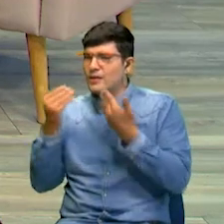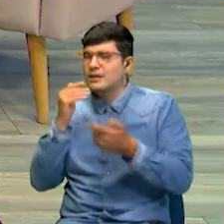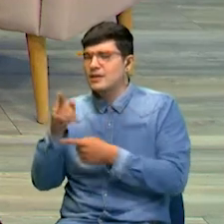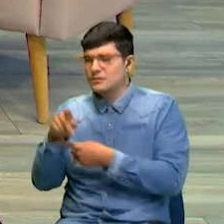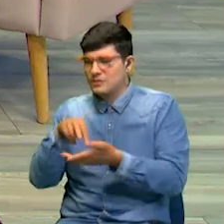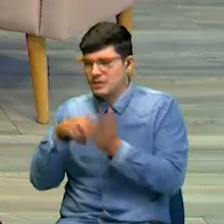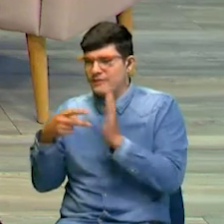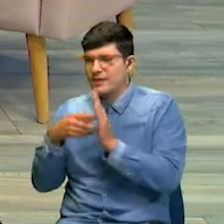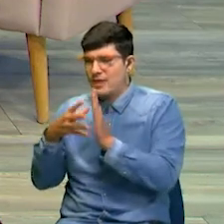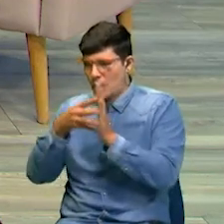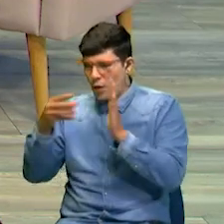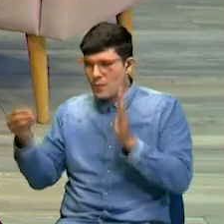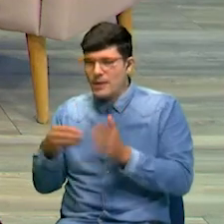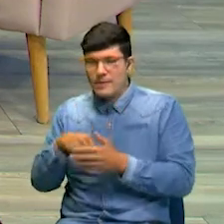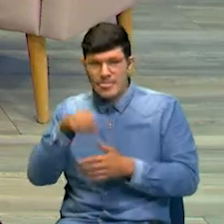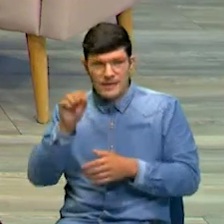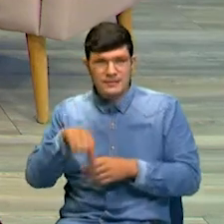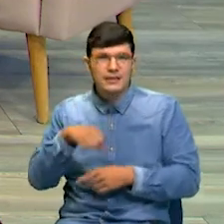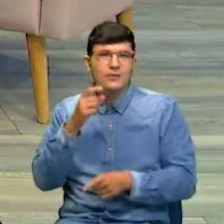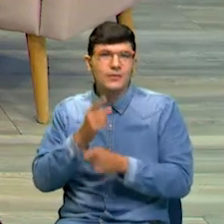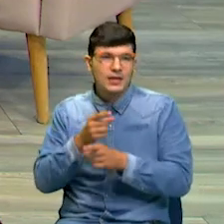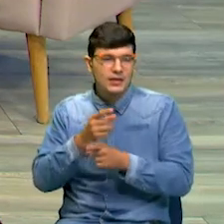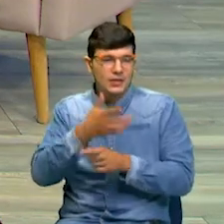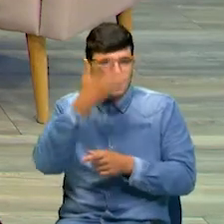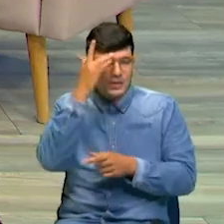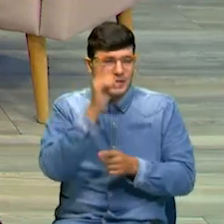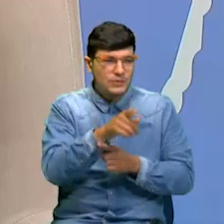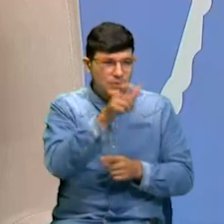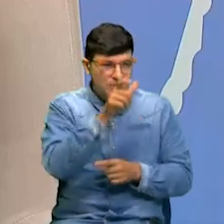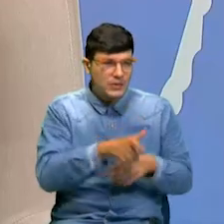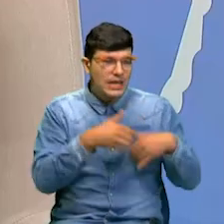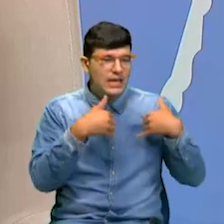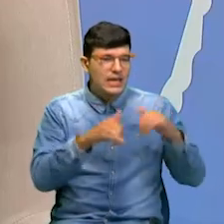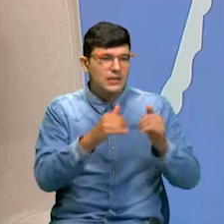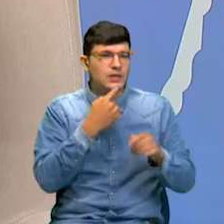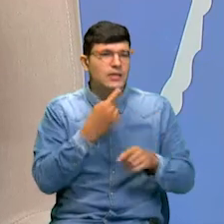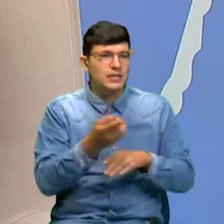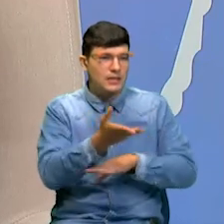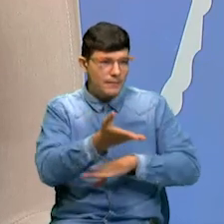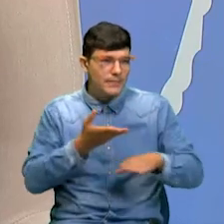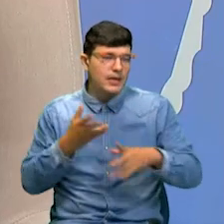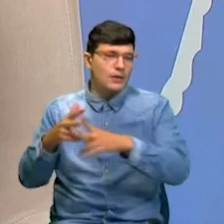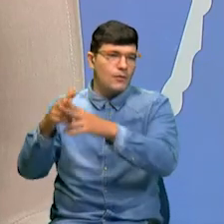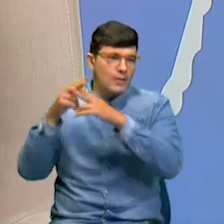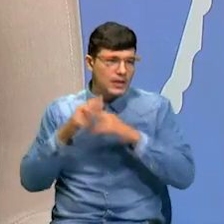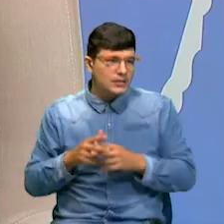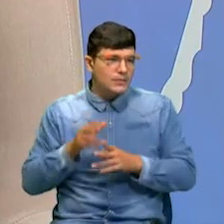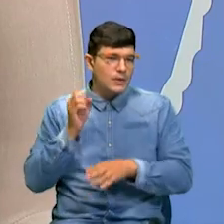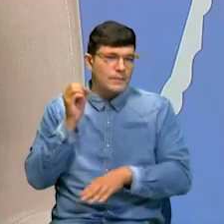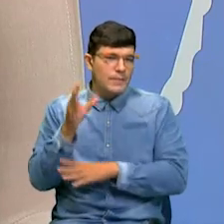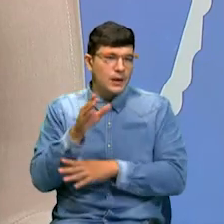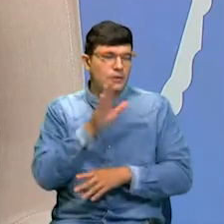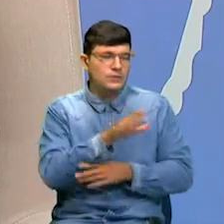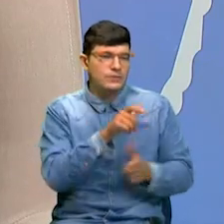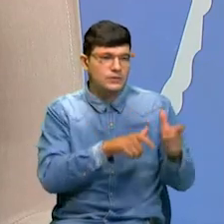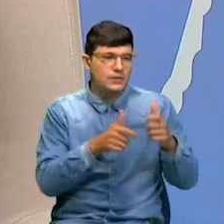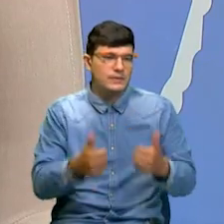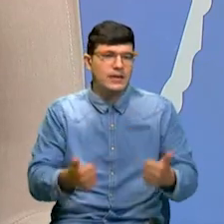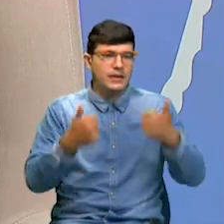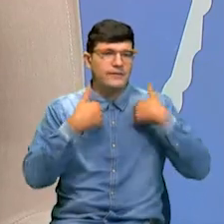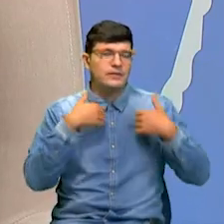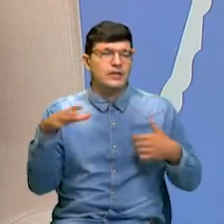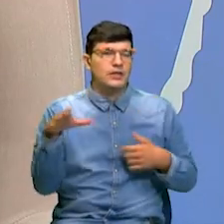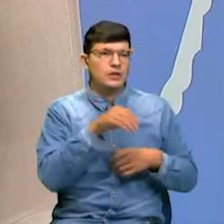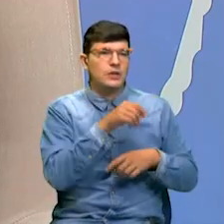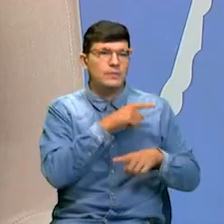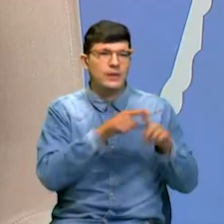simulación, efectivamente, porque llevaron con engaños al señor diciéndole que era para solicitar un crédito y que se iban a beneficiar todos, pero en